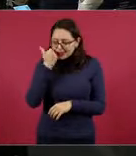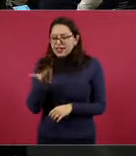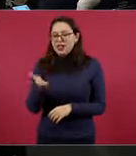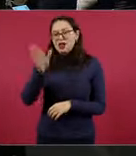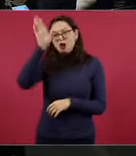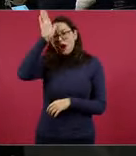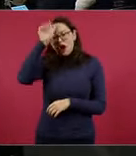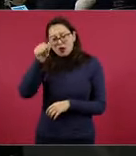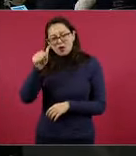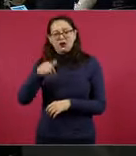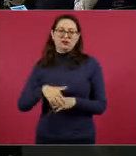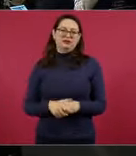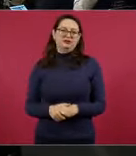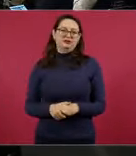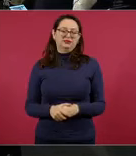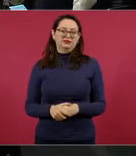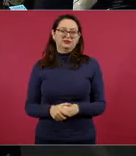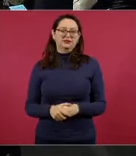Alicia Bárcena